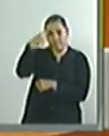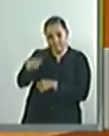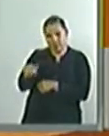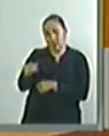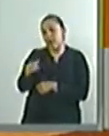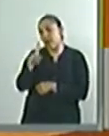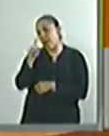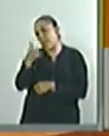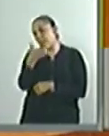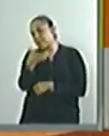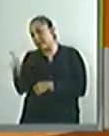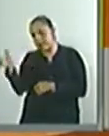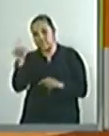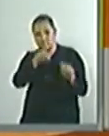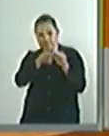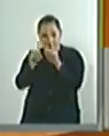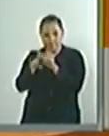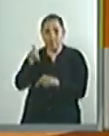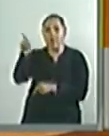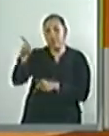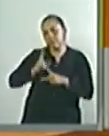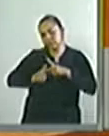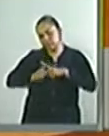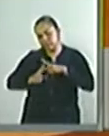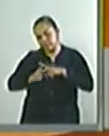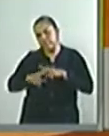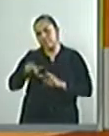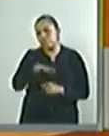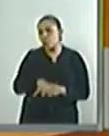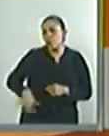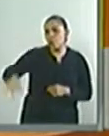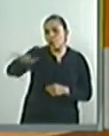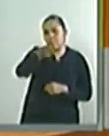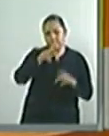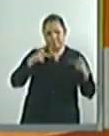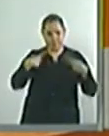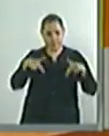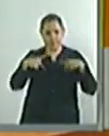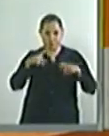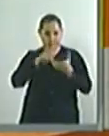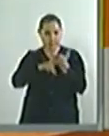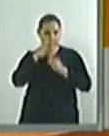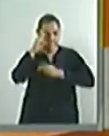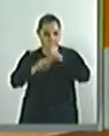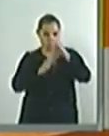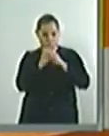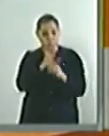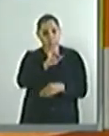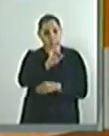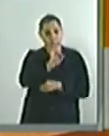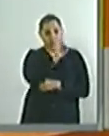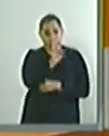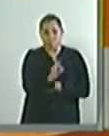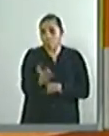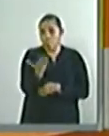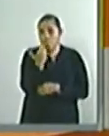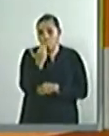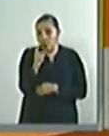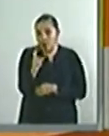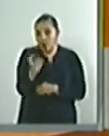que alrededor del 40 por ciento de la población mundial sufre por carencia de agua